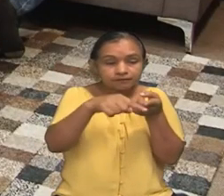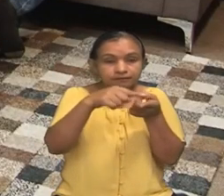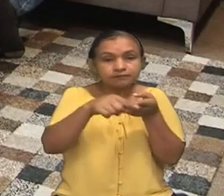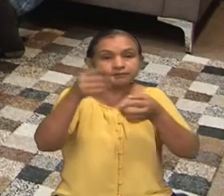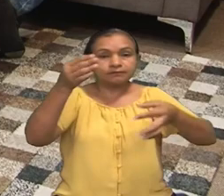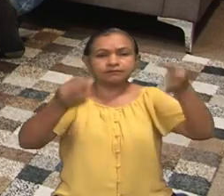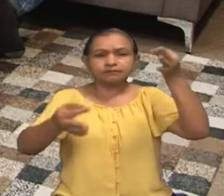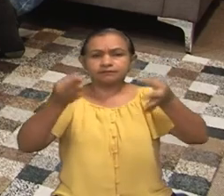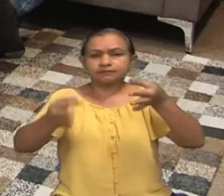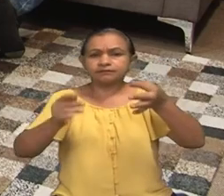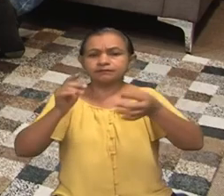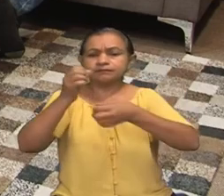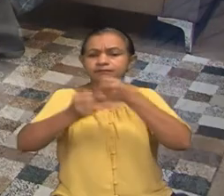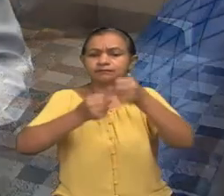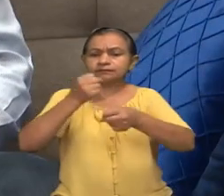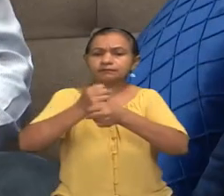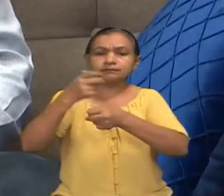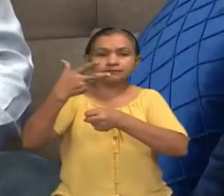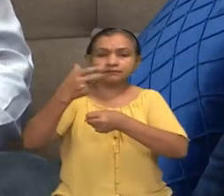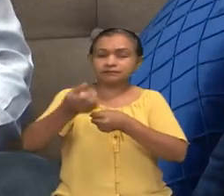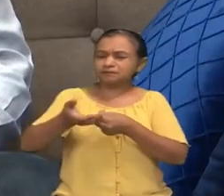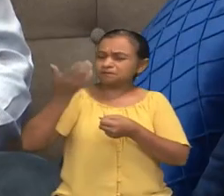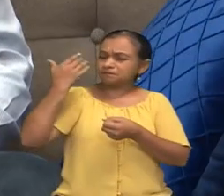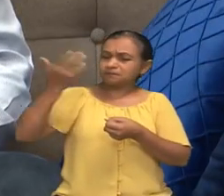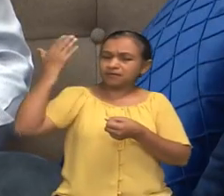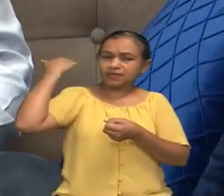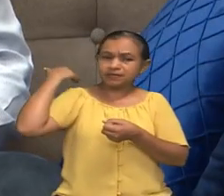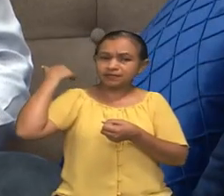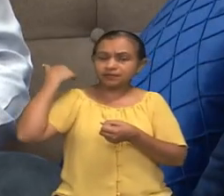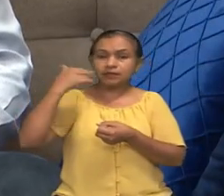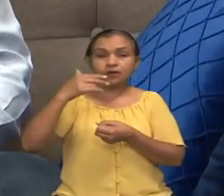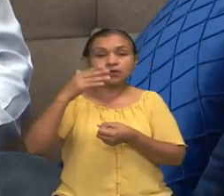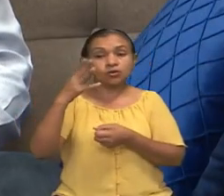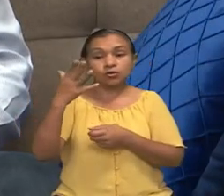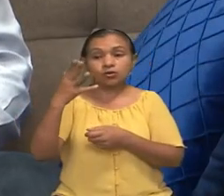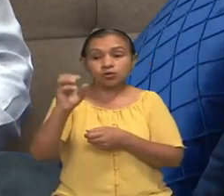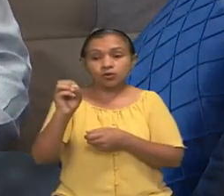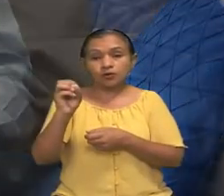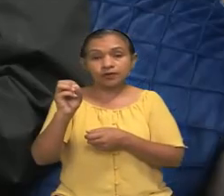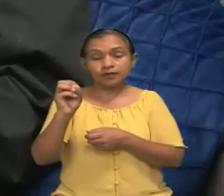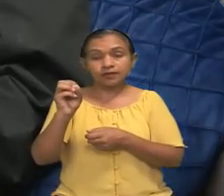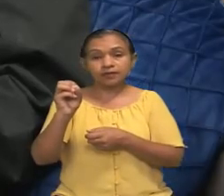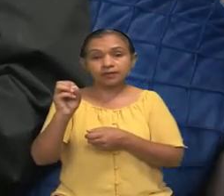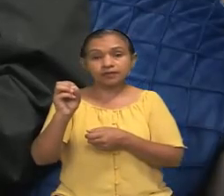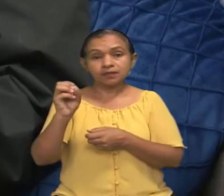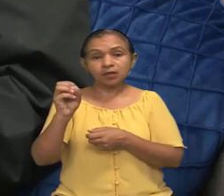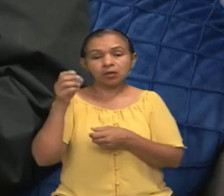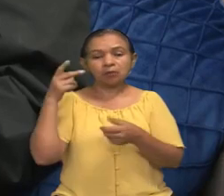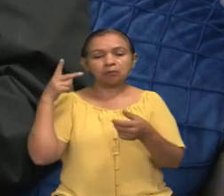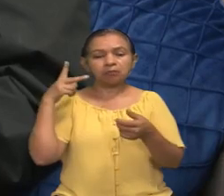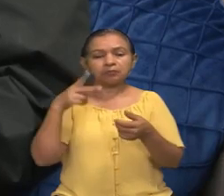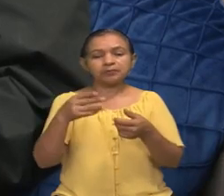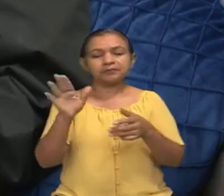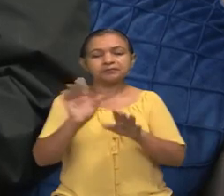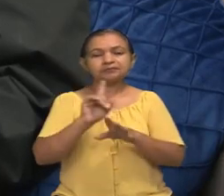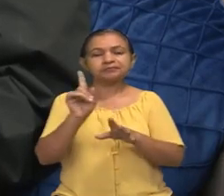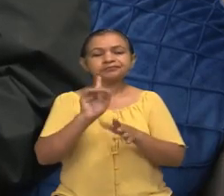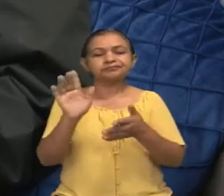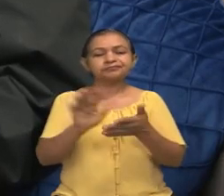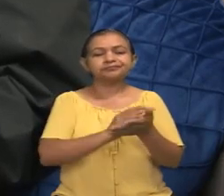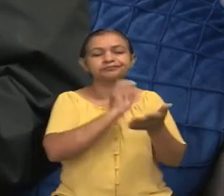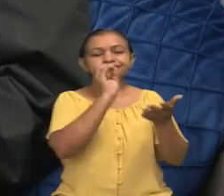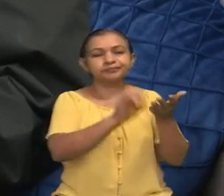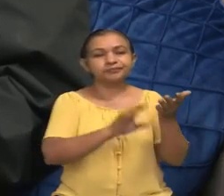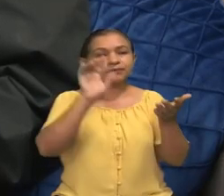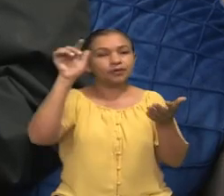que existía en los años 80, pero que en los años 90, eso fue derogado por